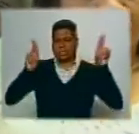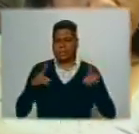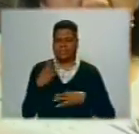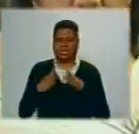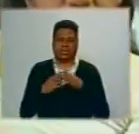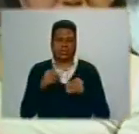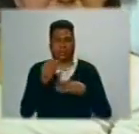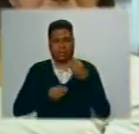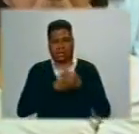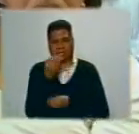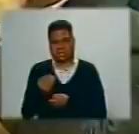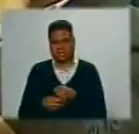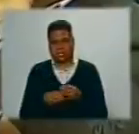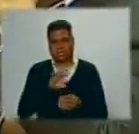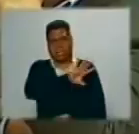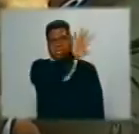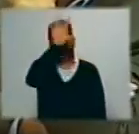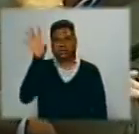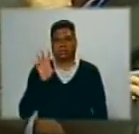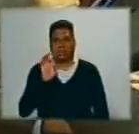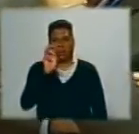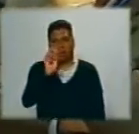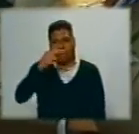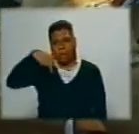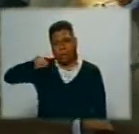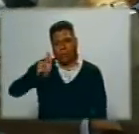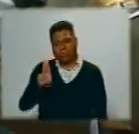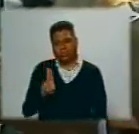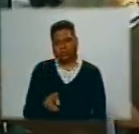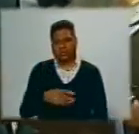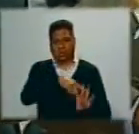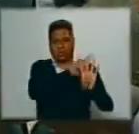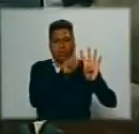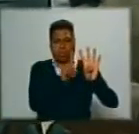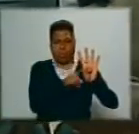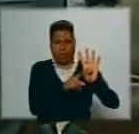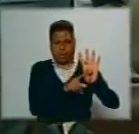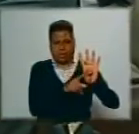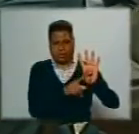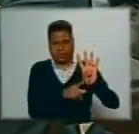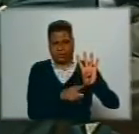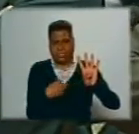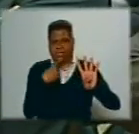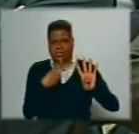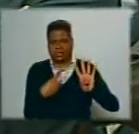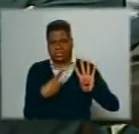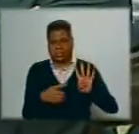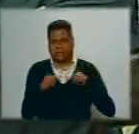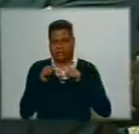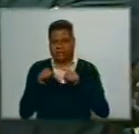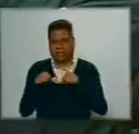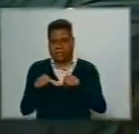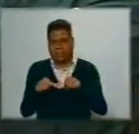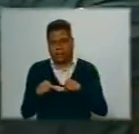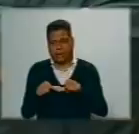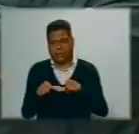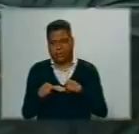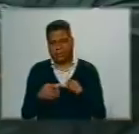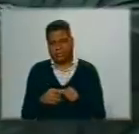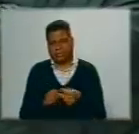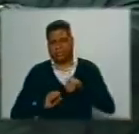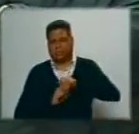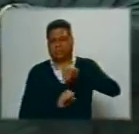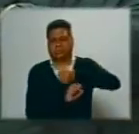deben las Naciones Unidas. Cuarto, expresar el firme respaldo a las acciones que desarrolla el